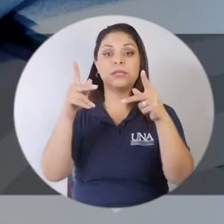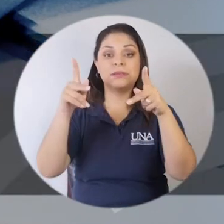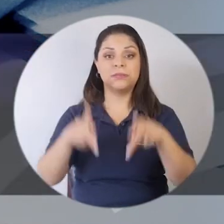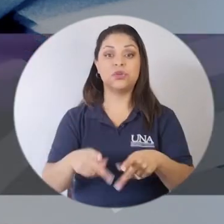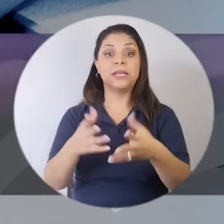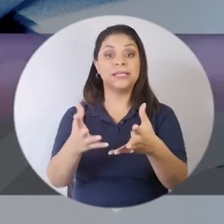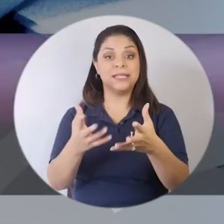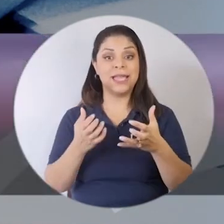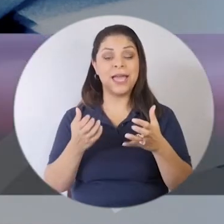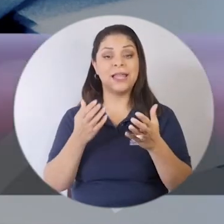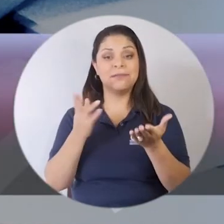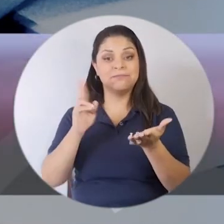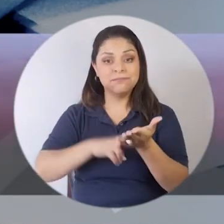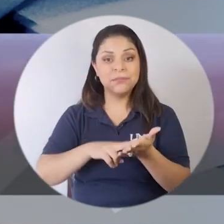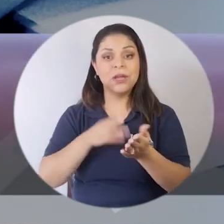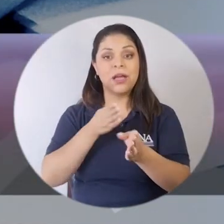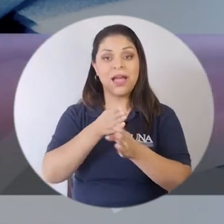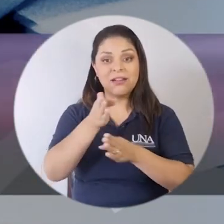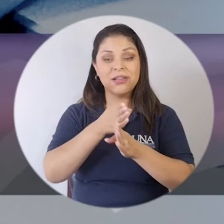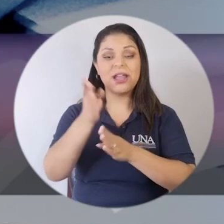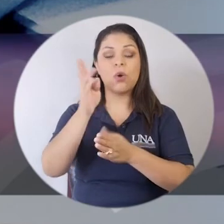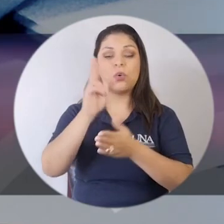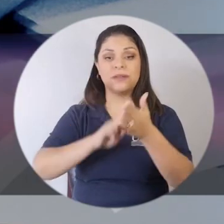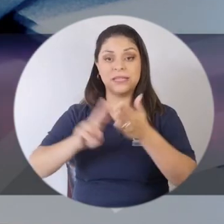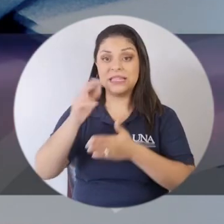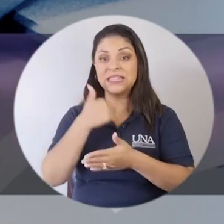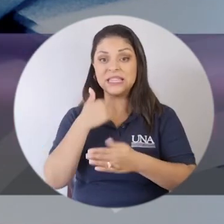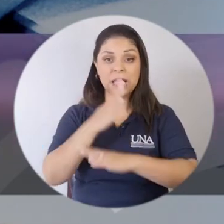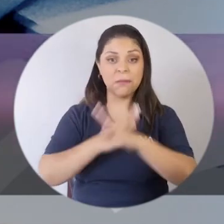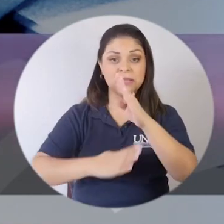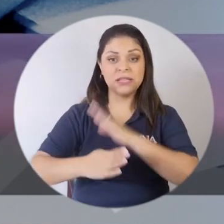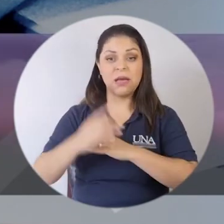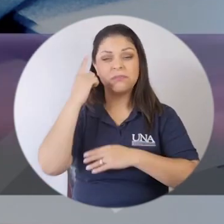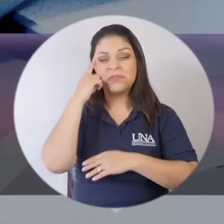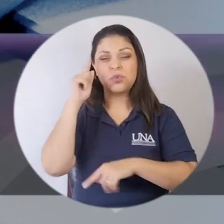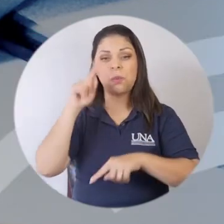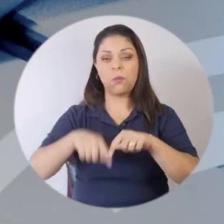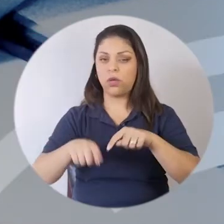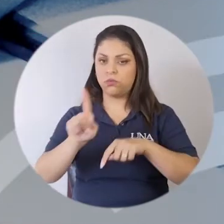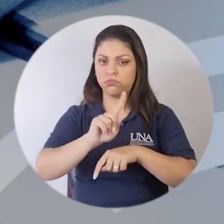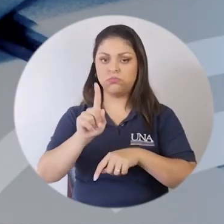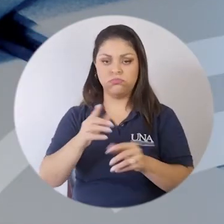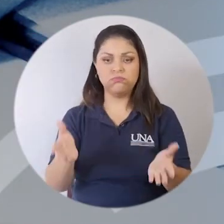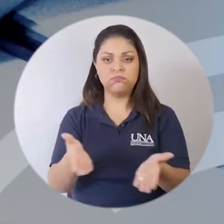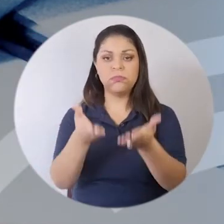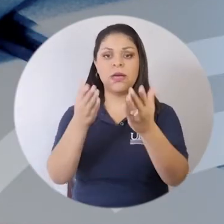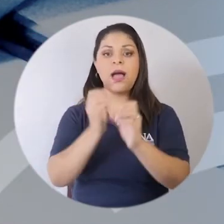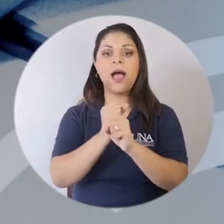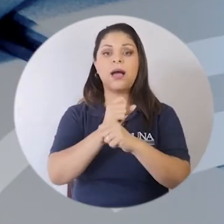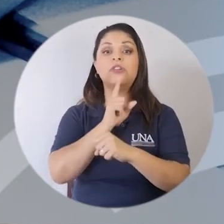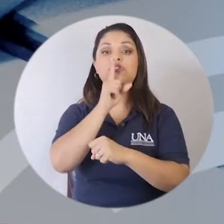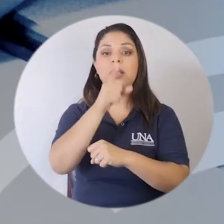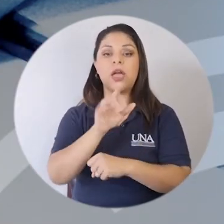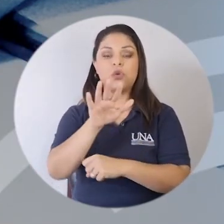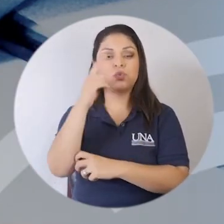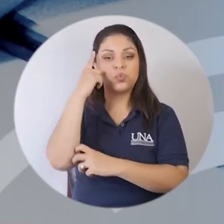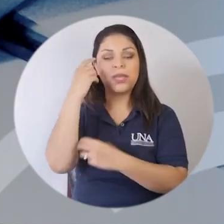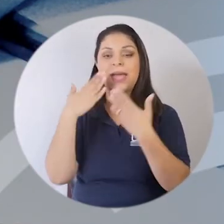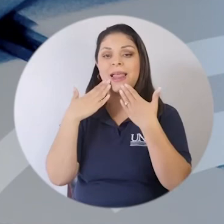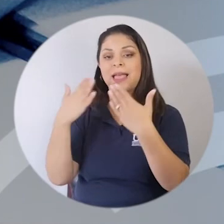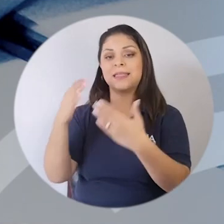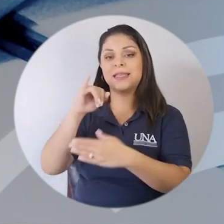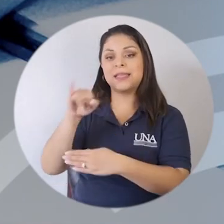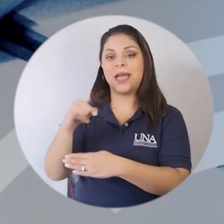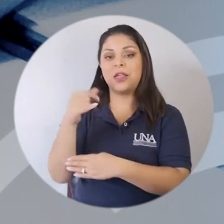personas que quieren cursar una carrera universitaria y tienen alguna discapacidad, pues no se frenen y hagan realidad su sueño. Muchas